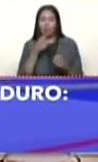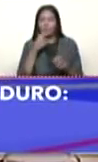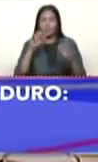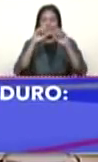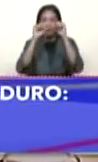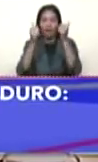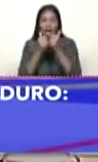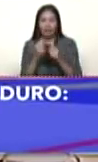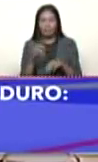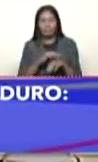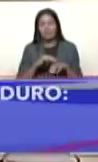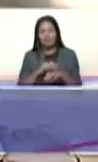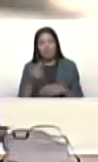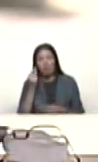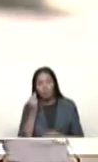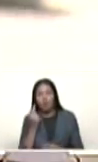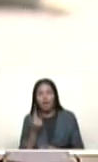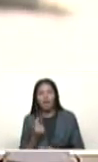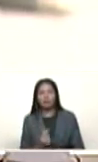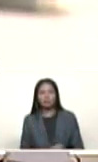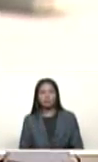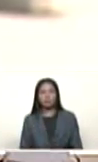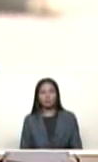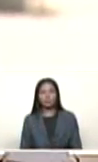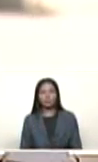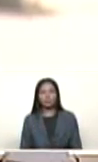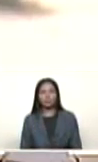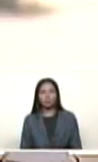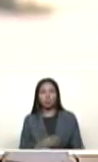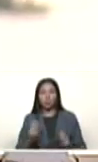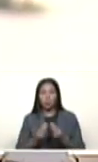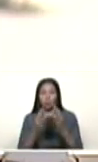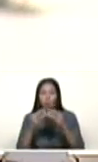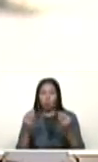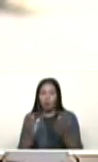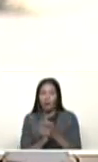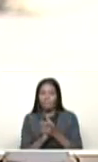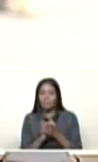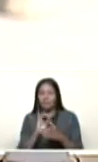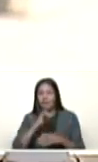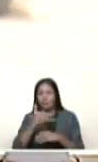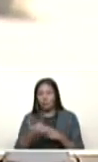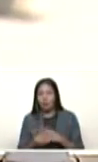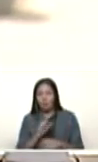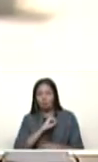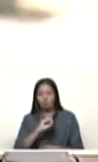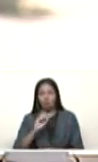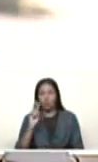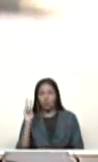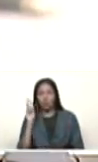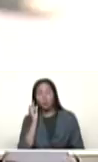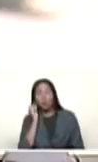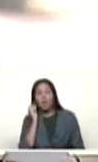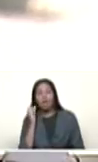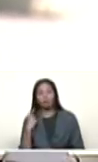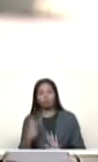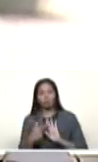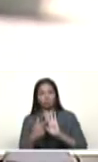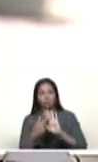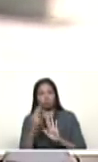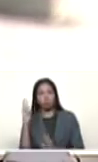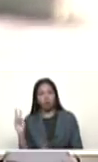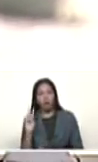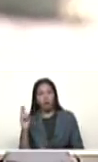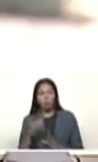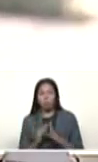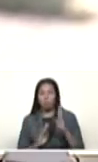del Poder Popular para la Mujer, Caril Berto, junto a todas las compañeras del programa Soy Mujer, le mostremos a Venezuela